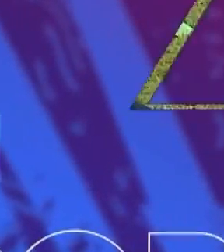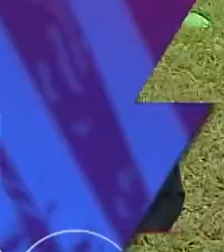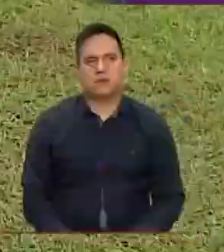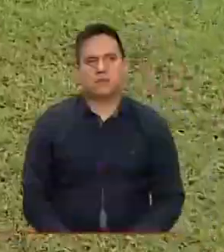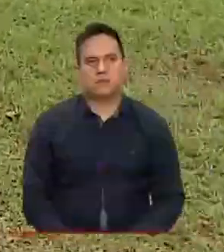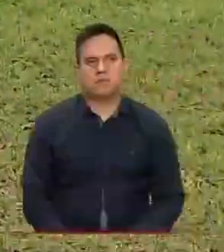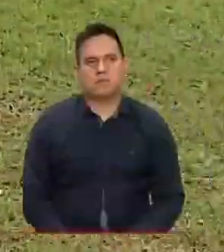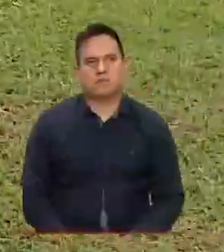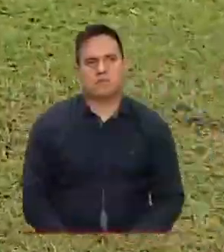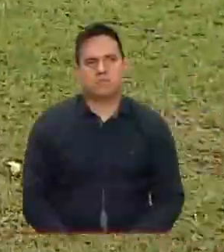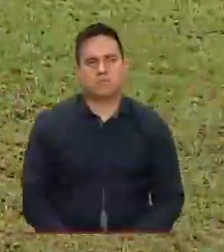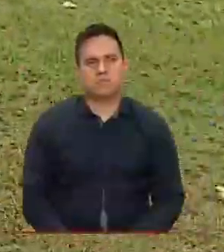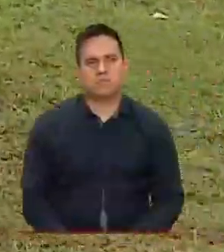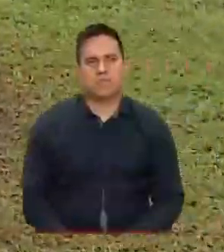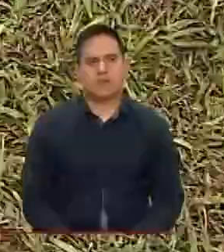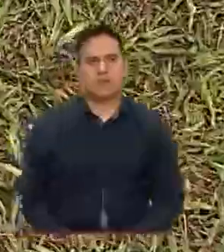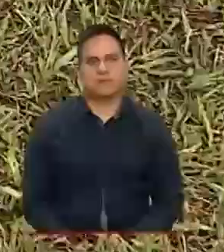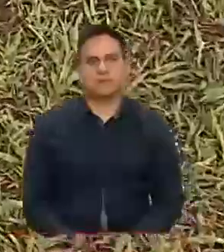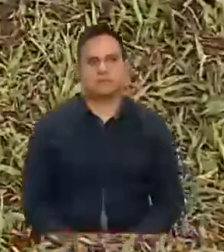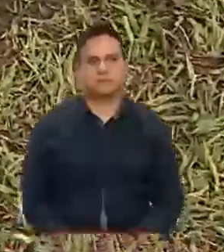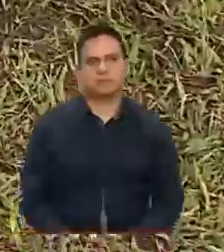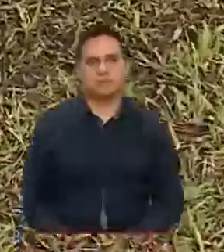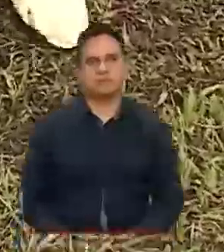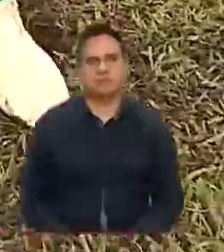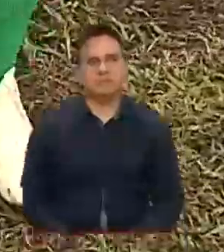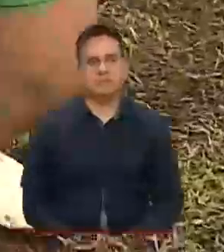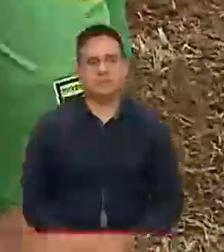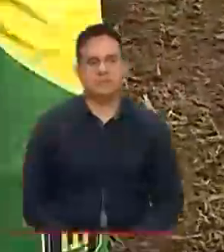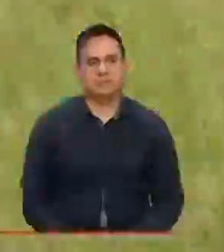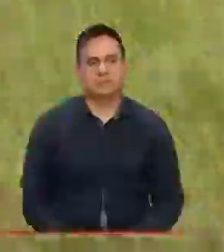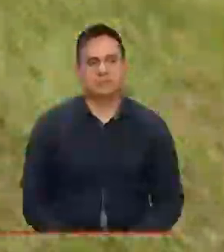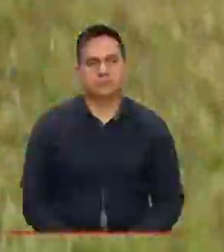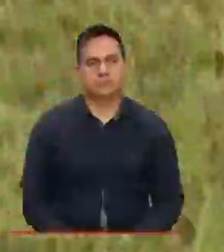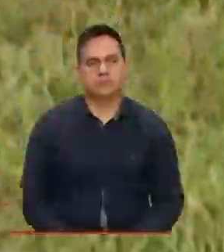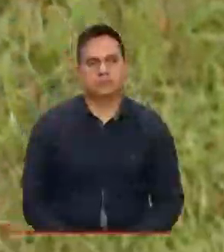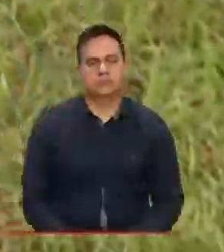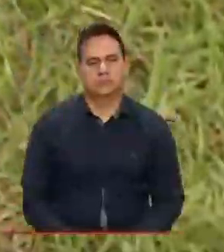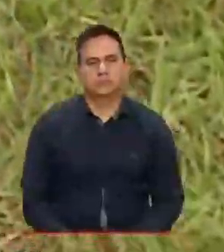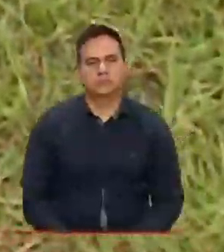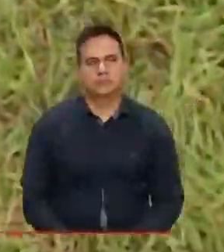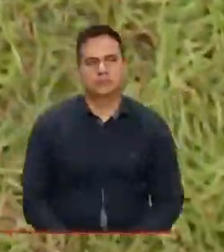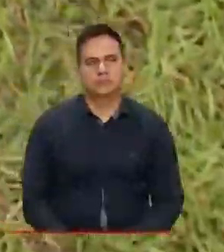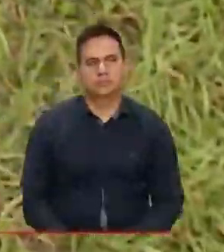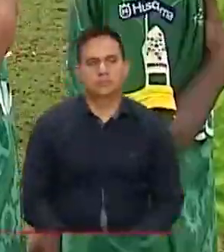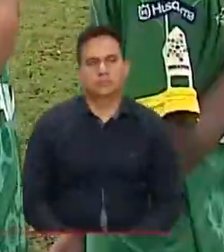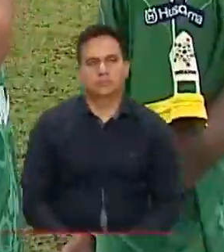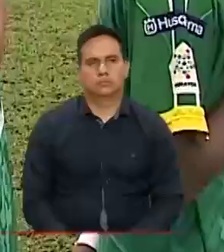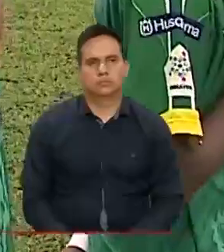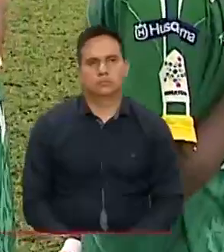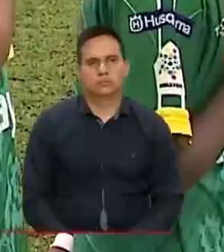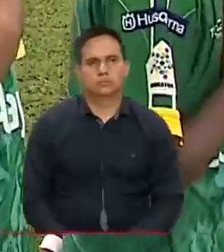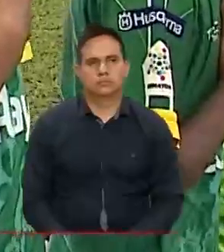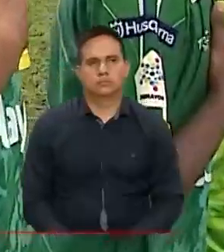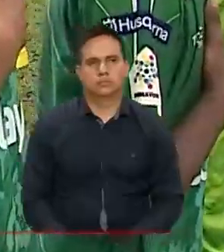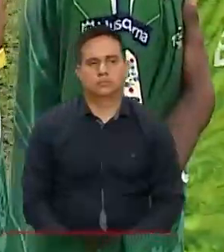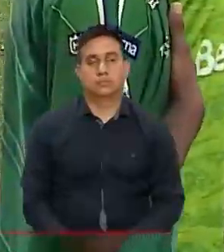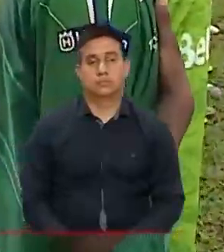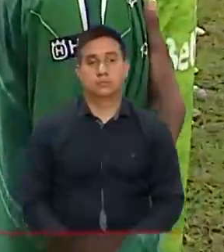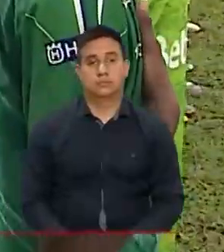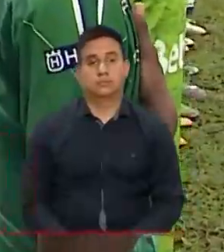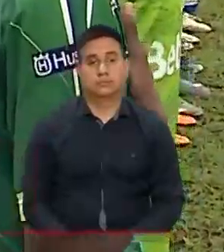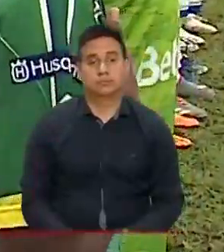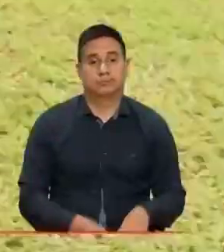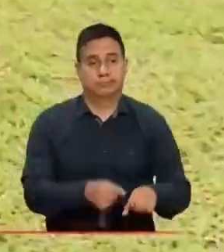Fuerte, fuerte, dale, dale, dale, vamos, vamos, vamos, vamos. Acelero y desacelero, acelero y desacelero, va. Sigue, sigue, sigue. El fútbol